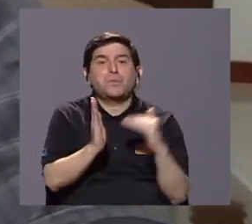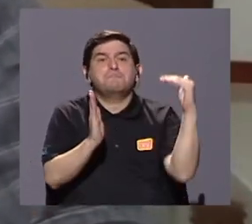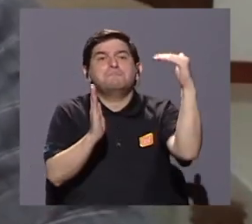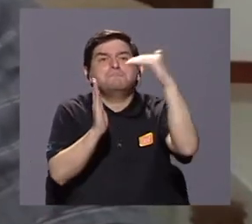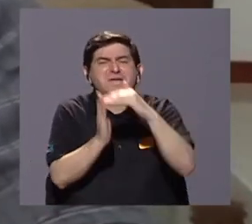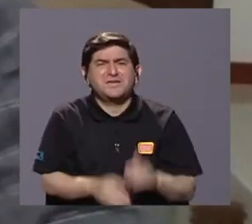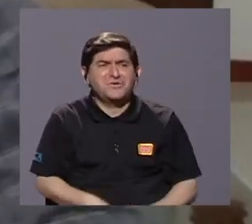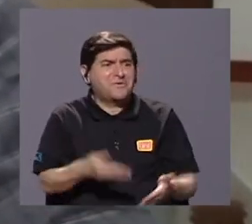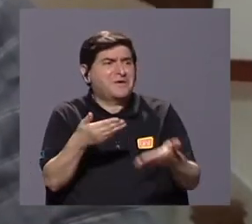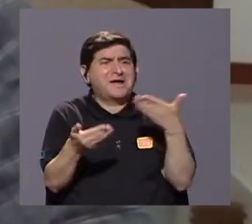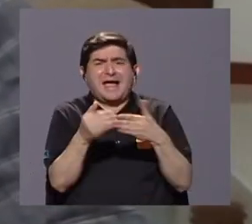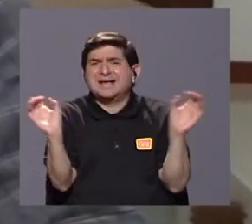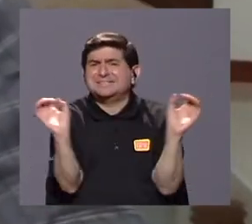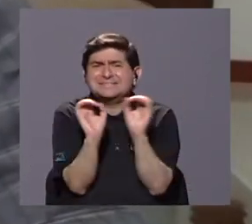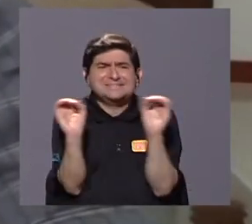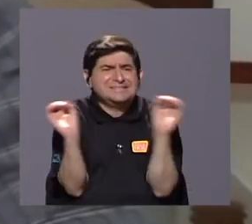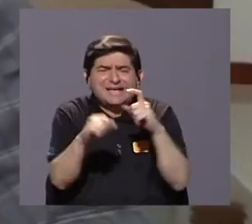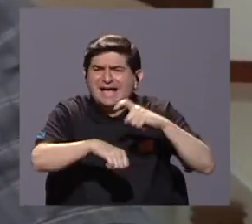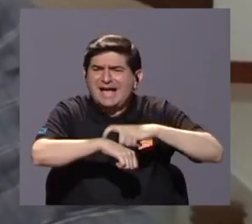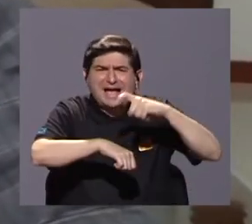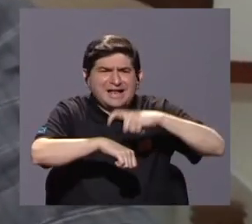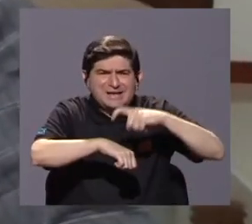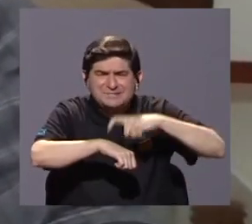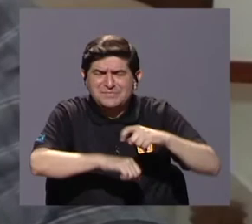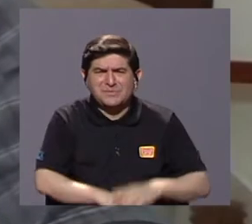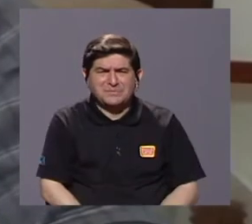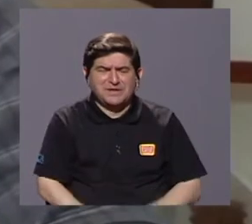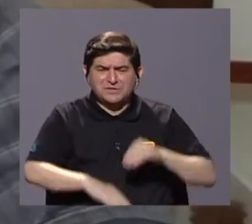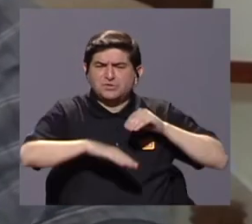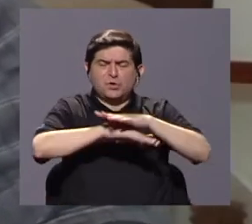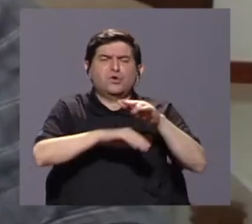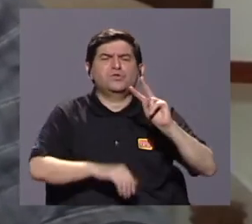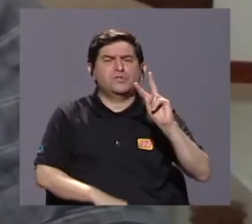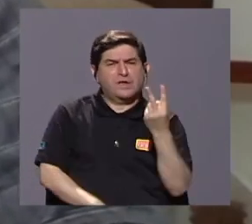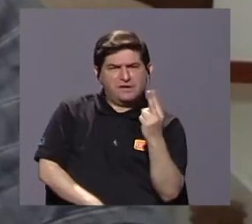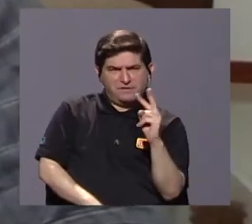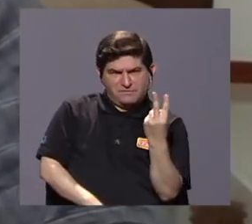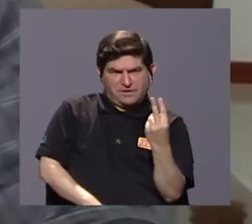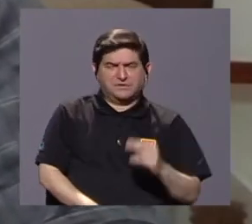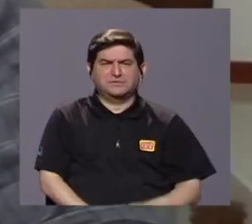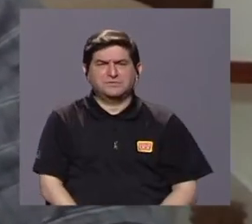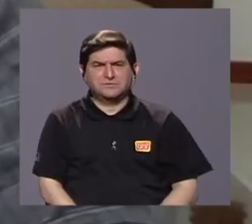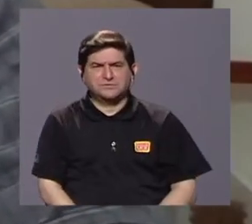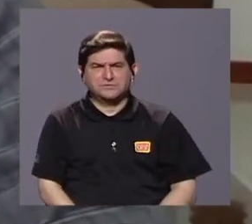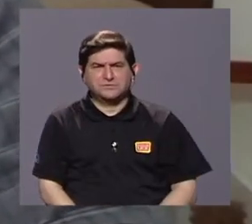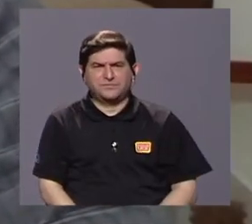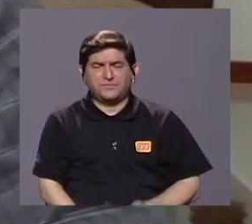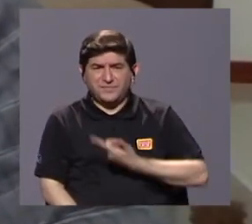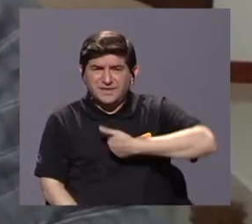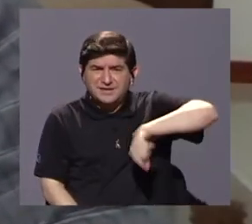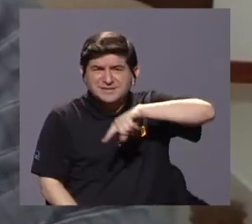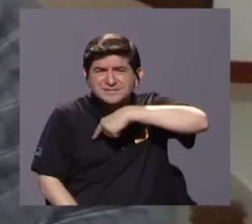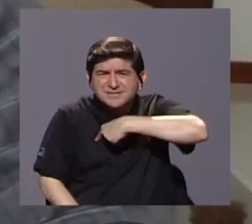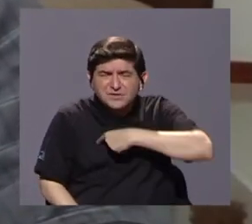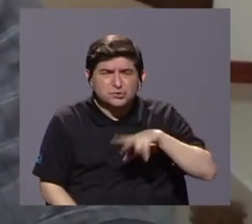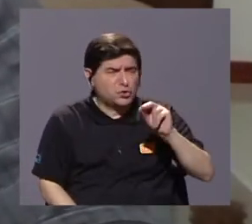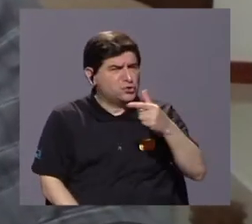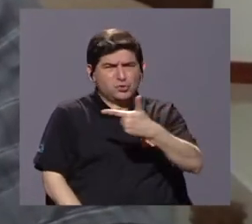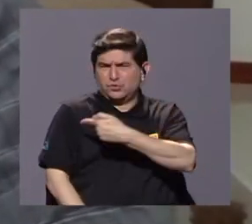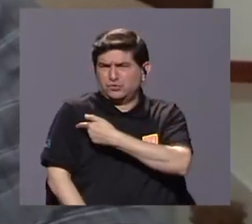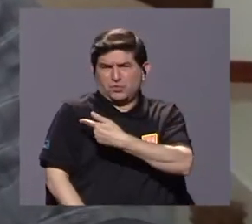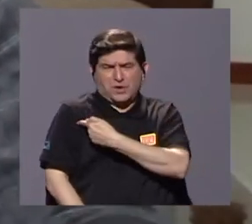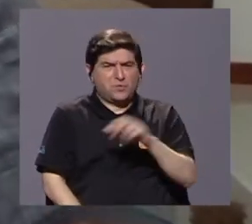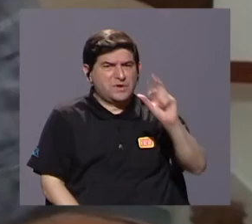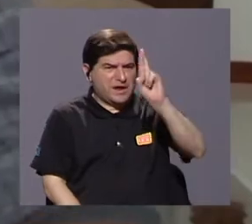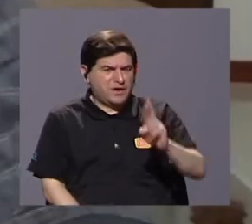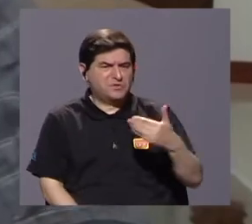es casi nada a la hora de la hora cuando hablamos de efectos secundarios. Mientras que si nosotros dejáramos de vacunar, ve que en Costa